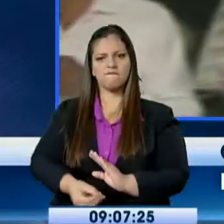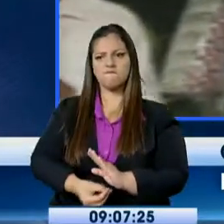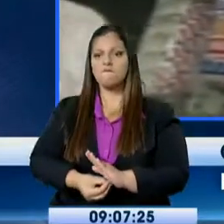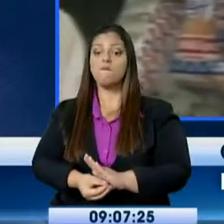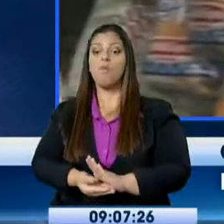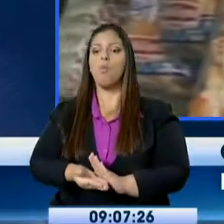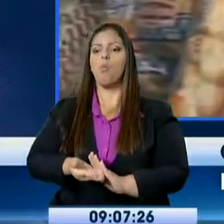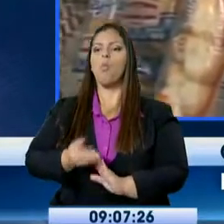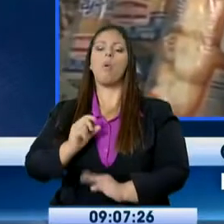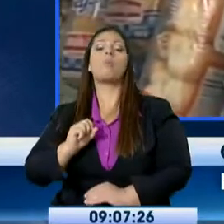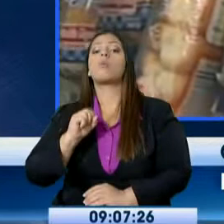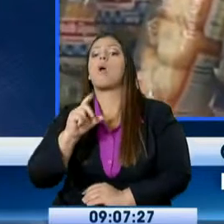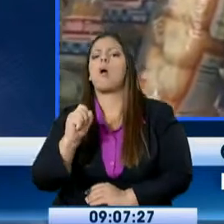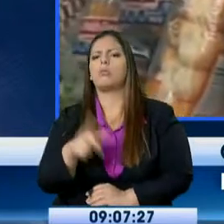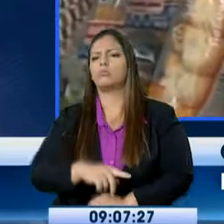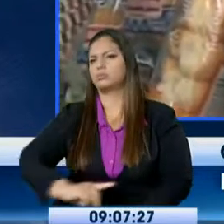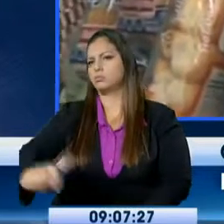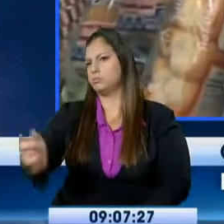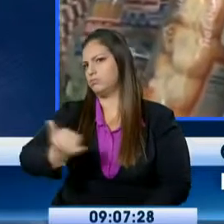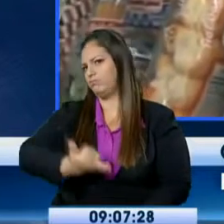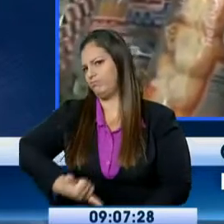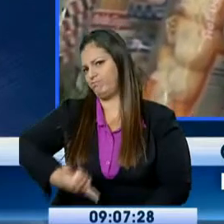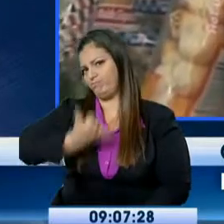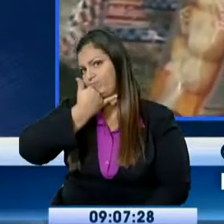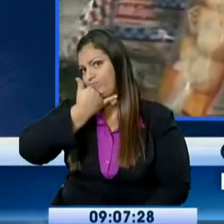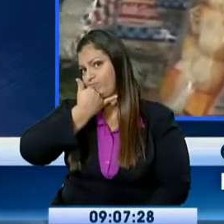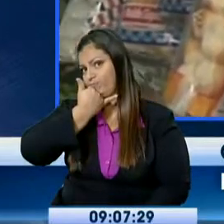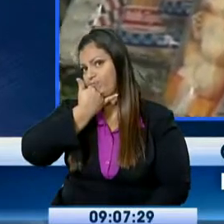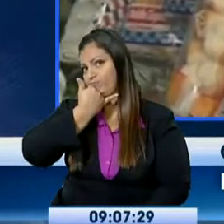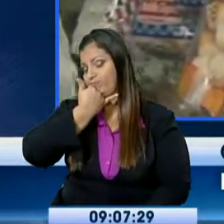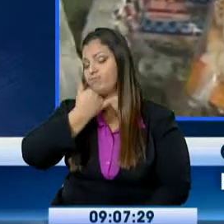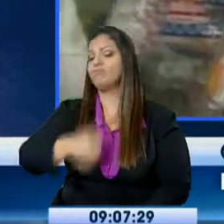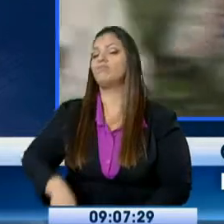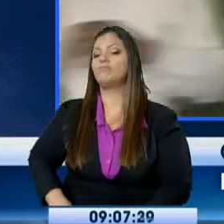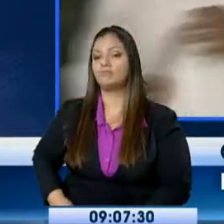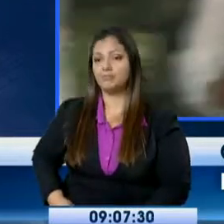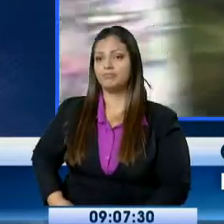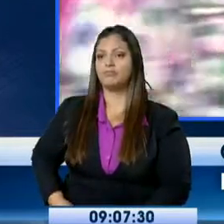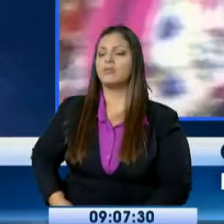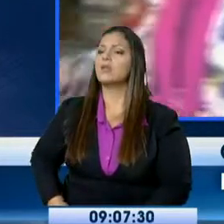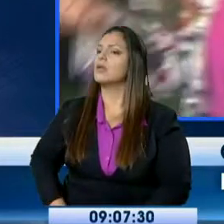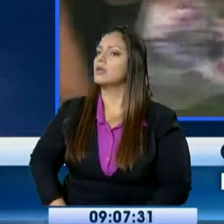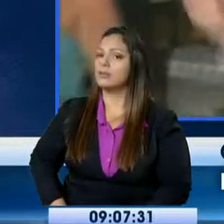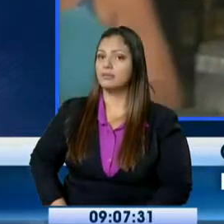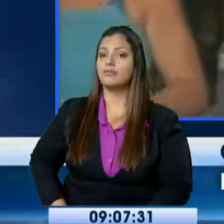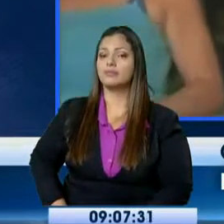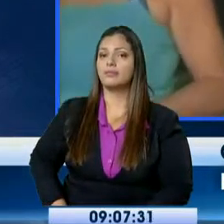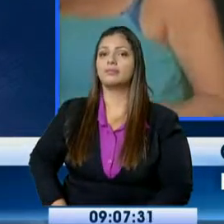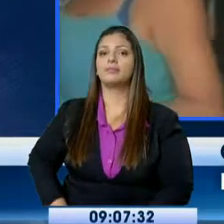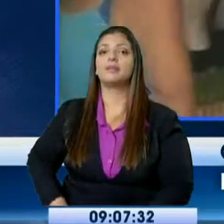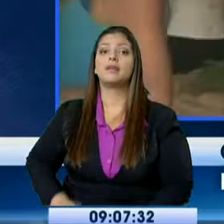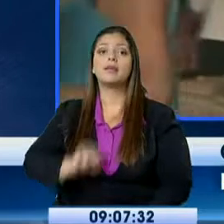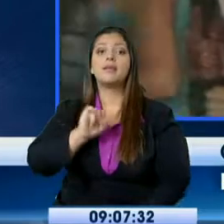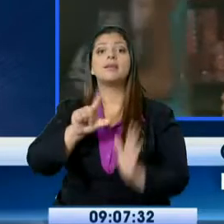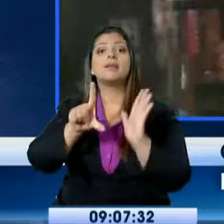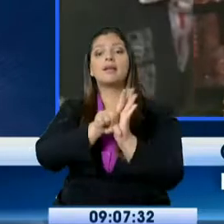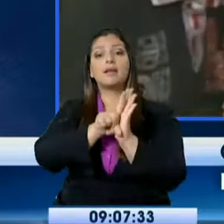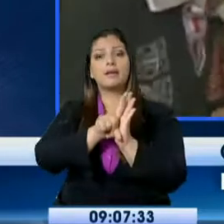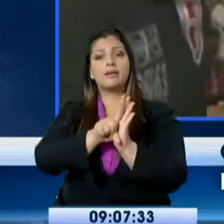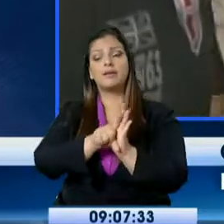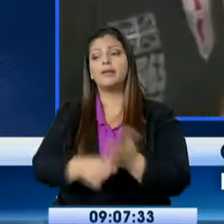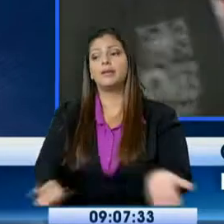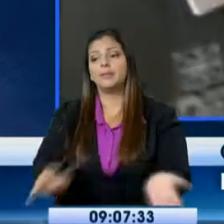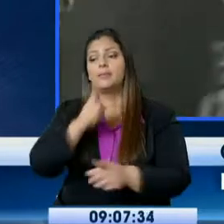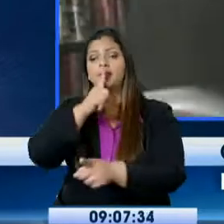estamos ante el cometimiento de un ilícito un ilícito que nosotros como ente de control sabremos poner a conocimiento